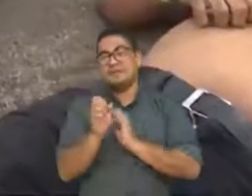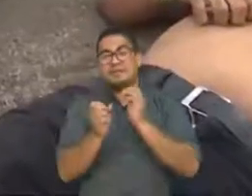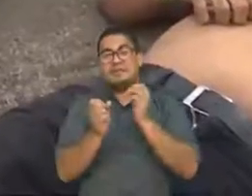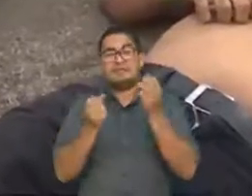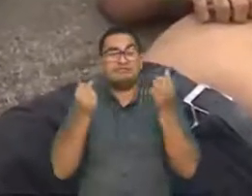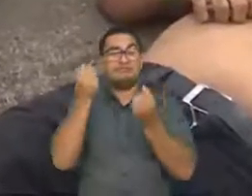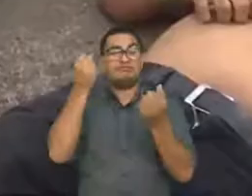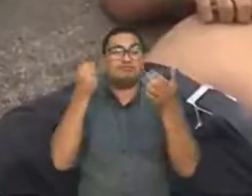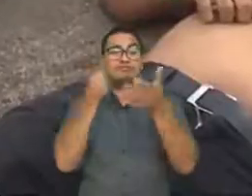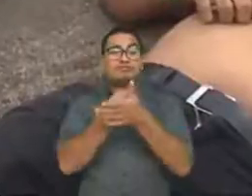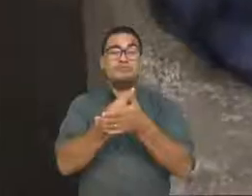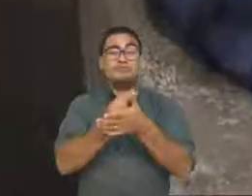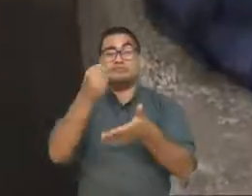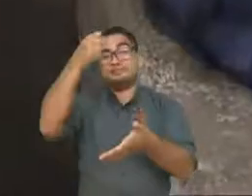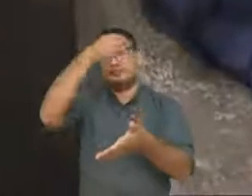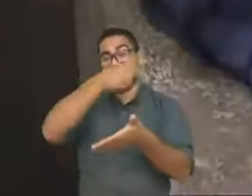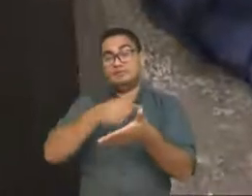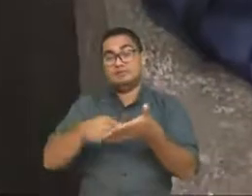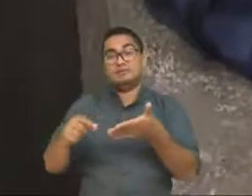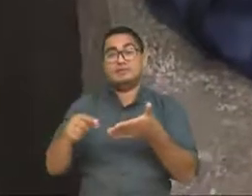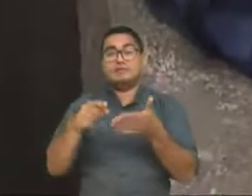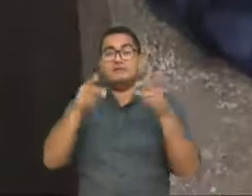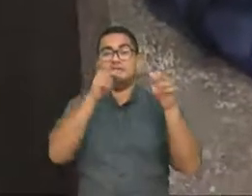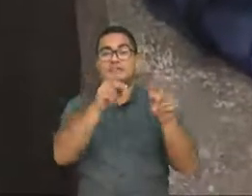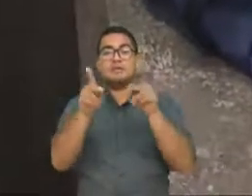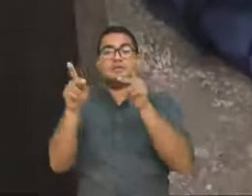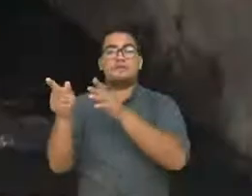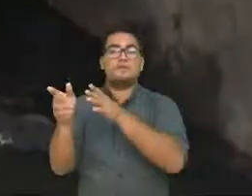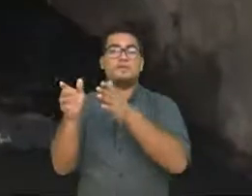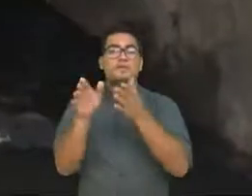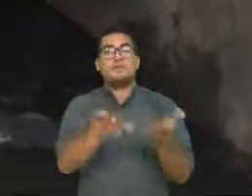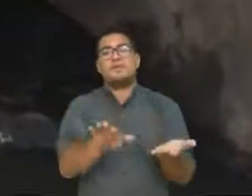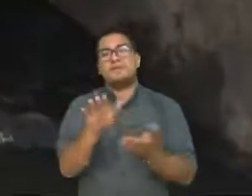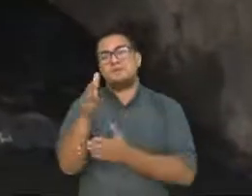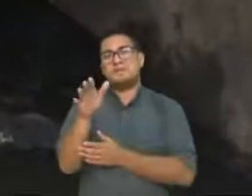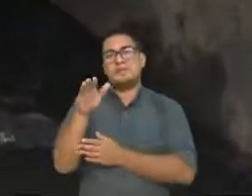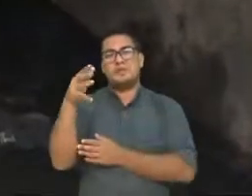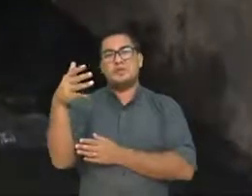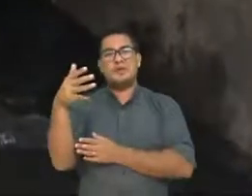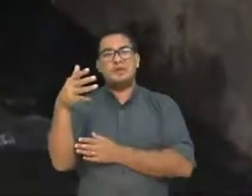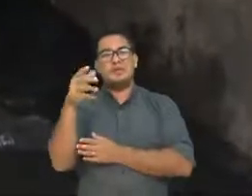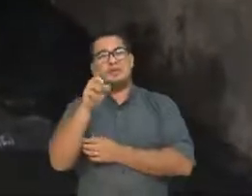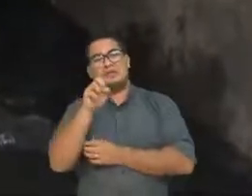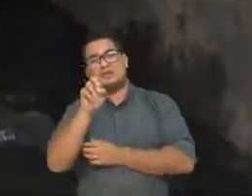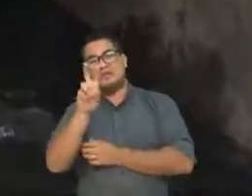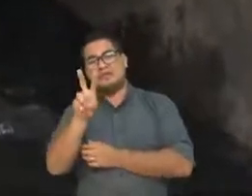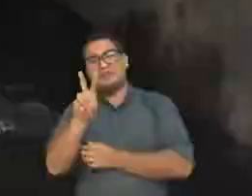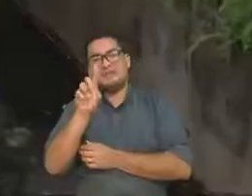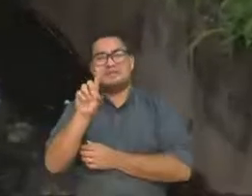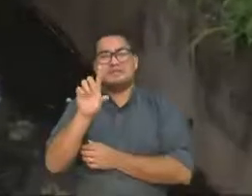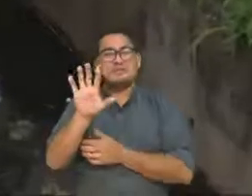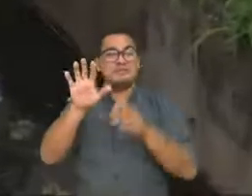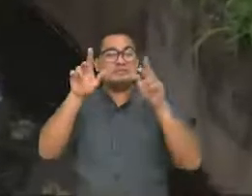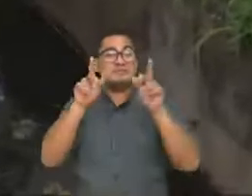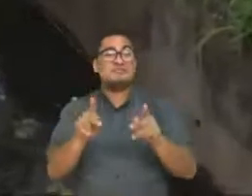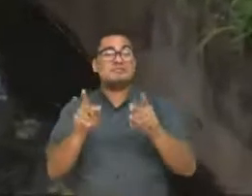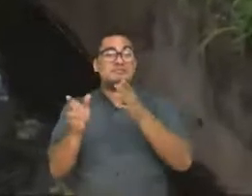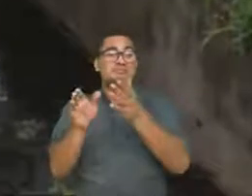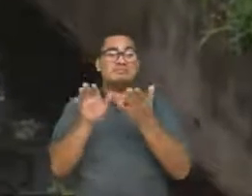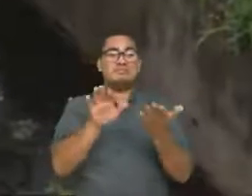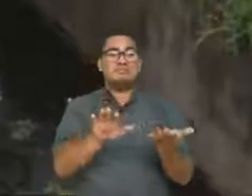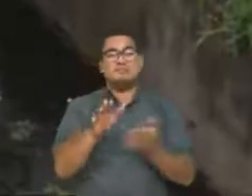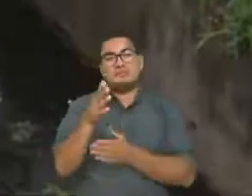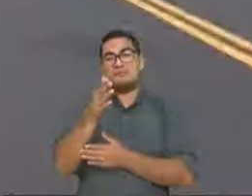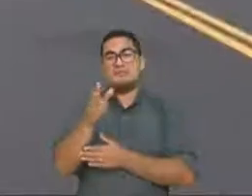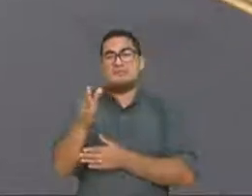por semana. Las muertes por accidentes de tránsito andan entre los 9, los 12, los 15. Esa es la media más o menos,